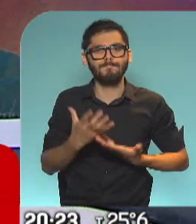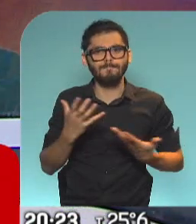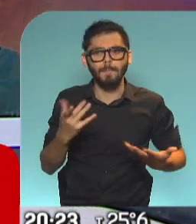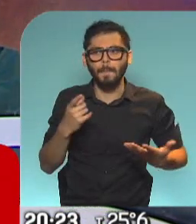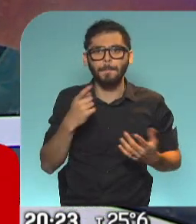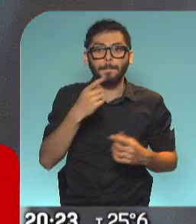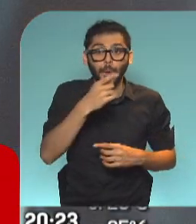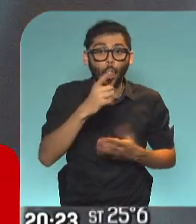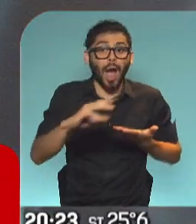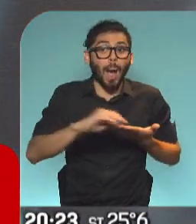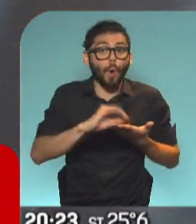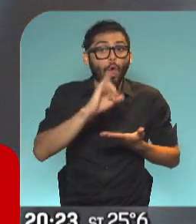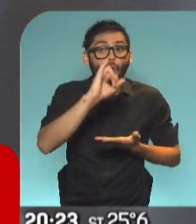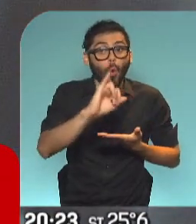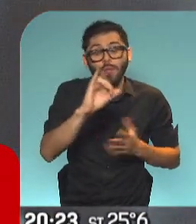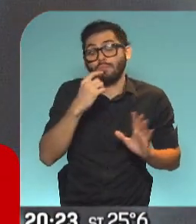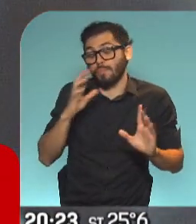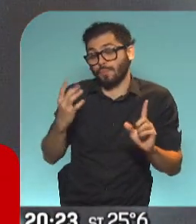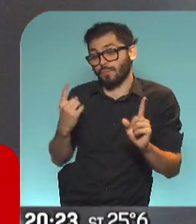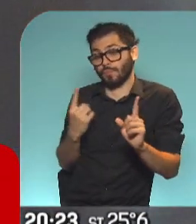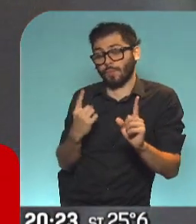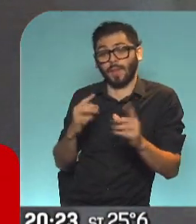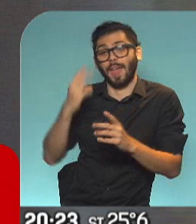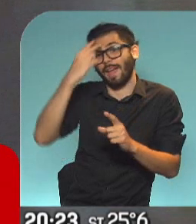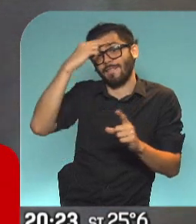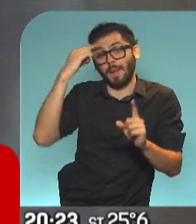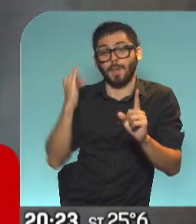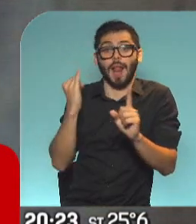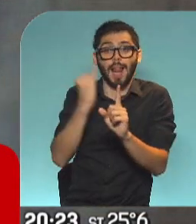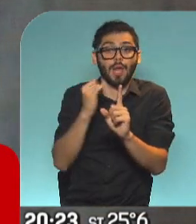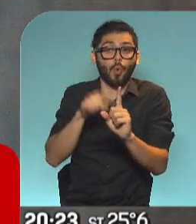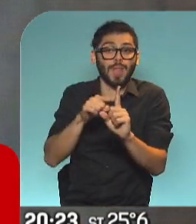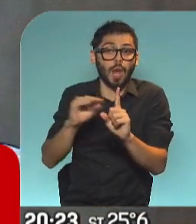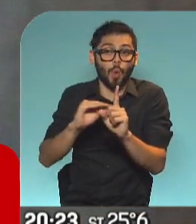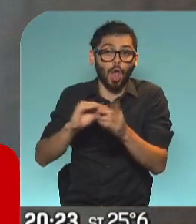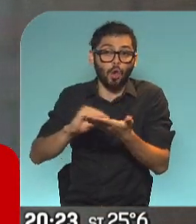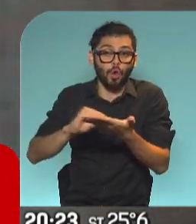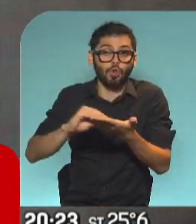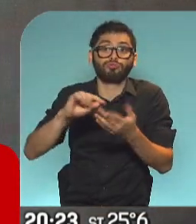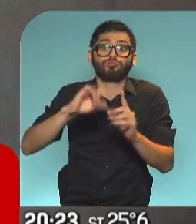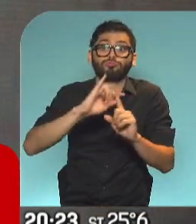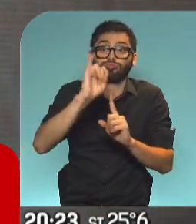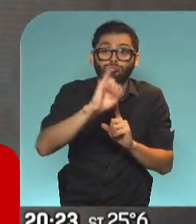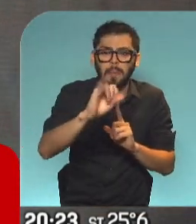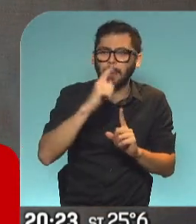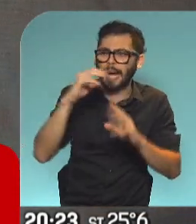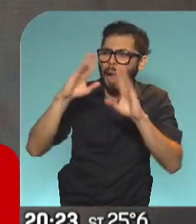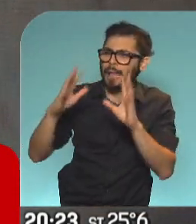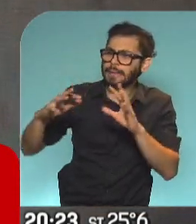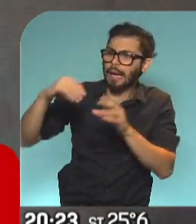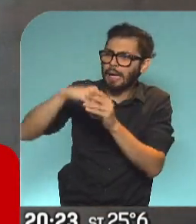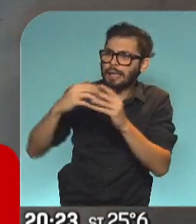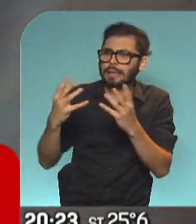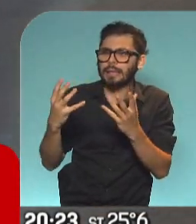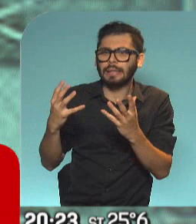Él cuenta, según lo que le dijo su defendida, obviamente, la enfermera, de lo que ocurría en la casa. Ya me parece que por lo menos ese